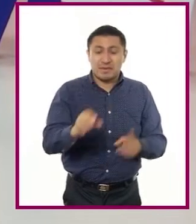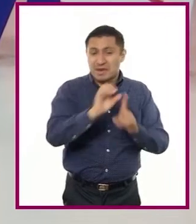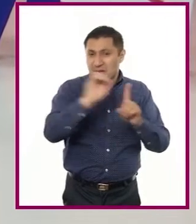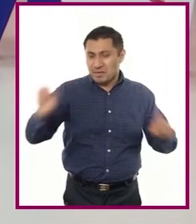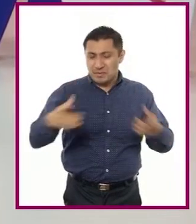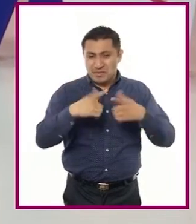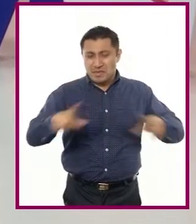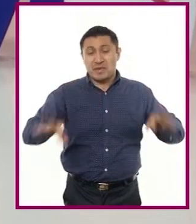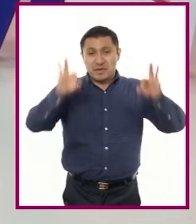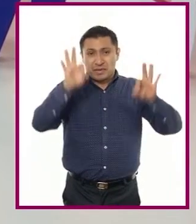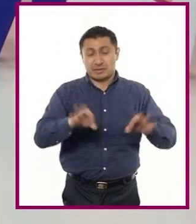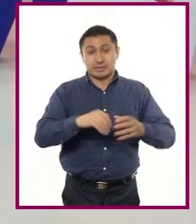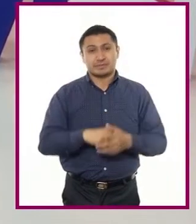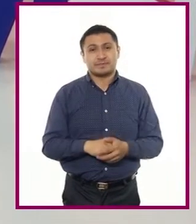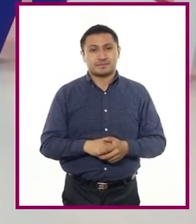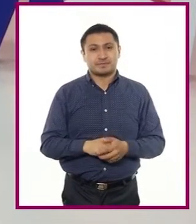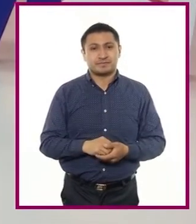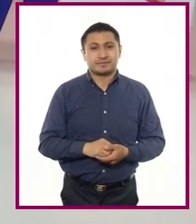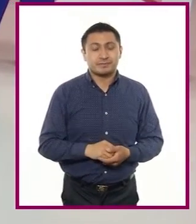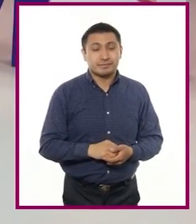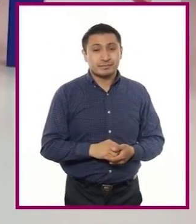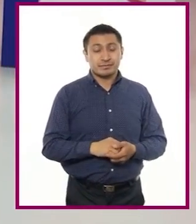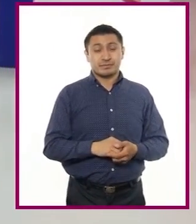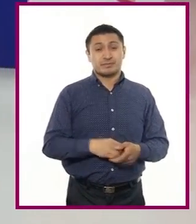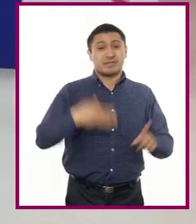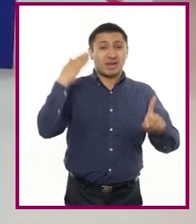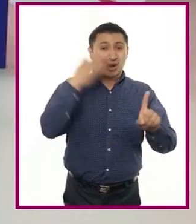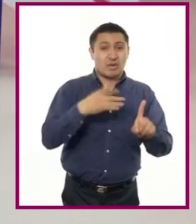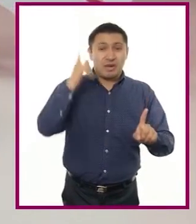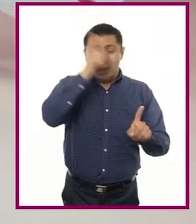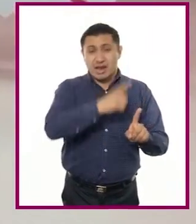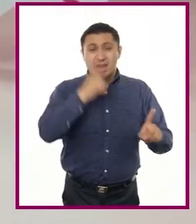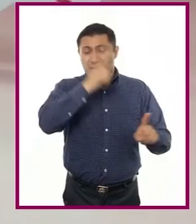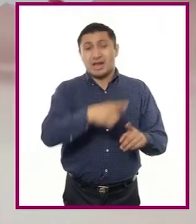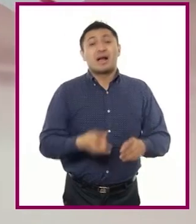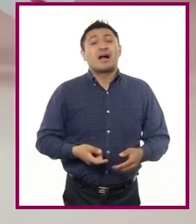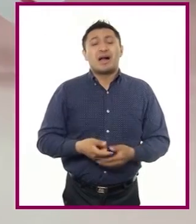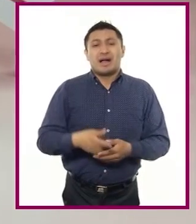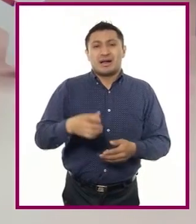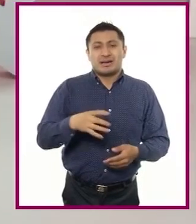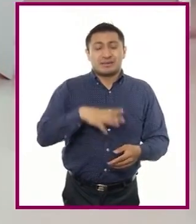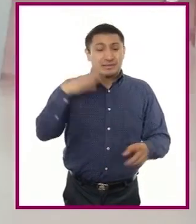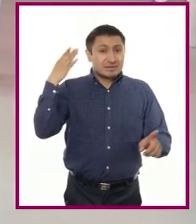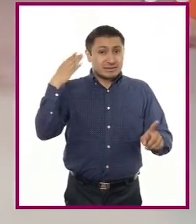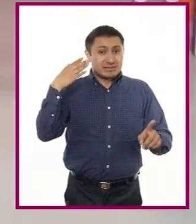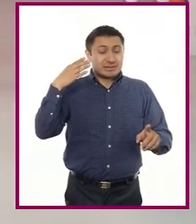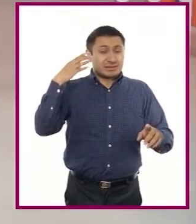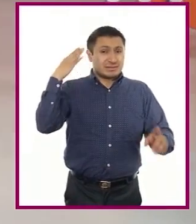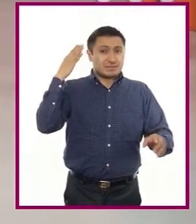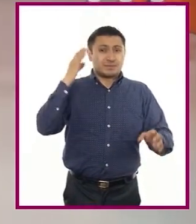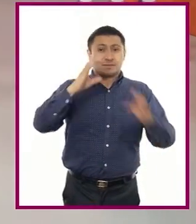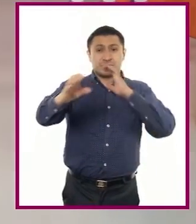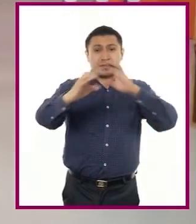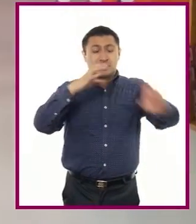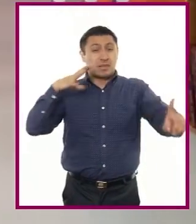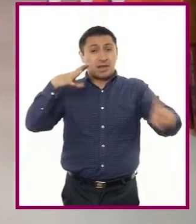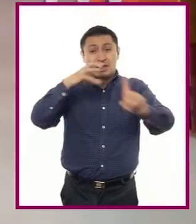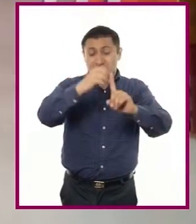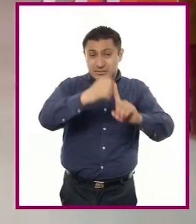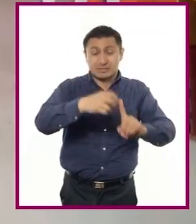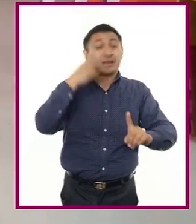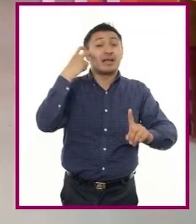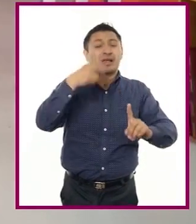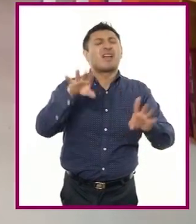Recapitulemos lo aprendido en la sesión. La función primordial del lenguaje es lograr la comunicación. Esta se